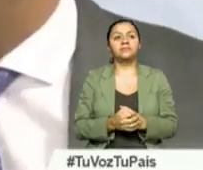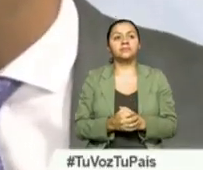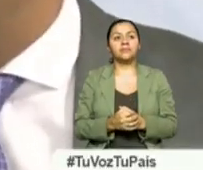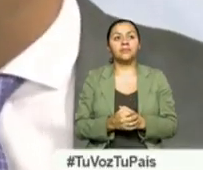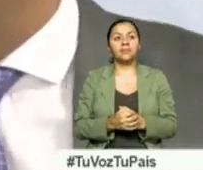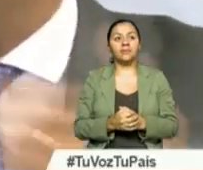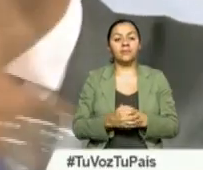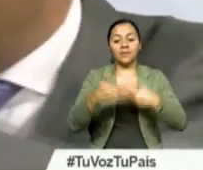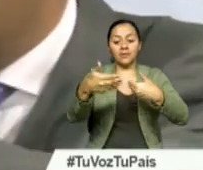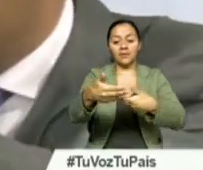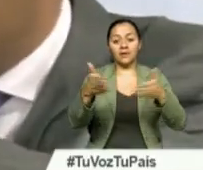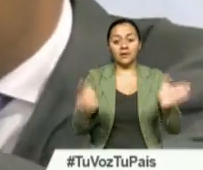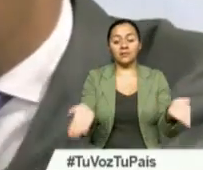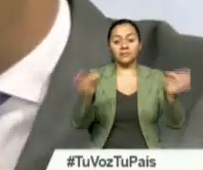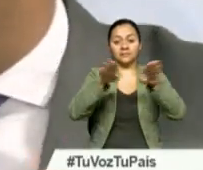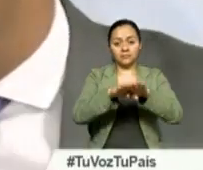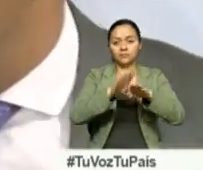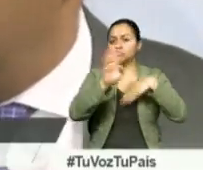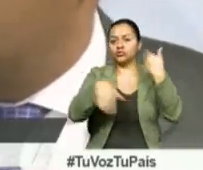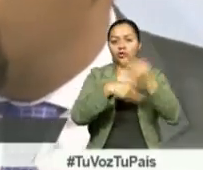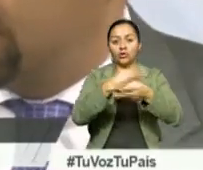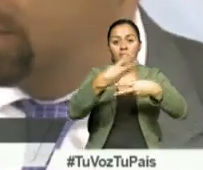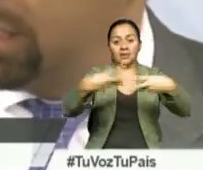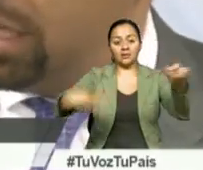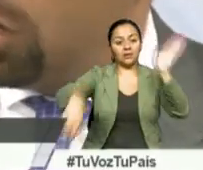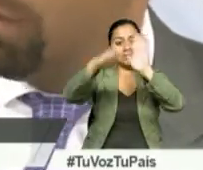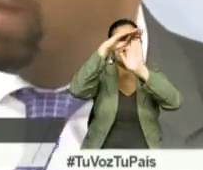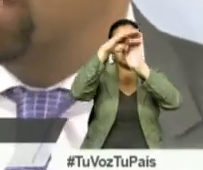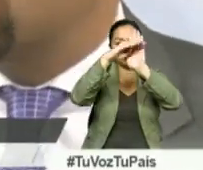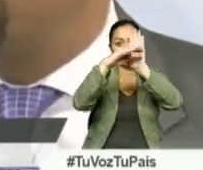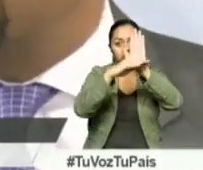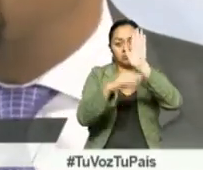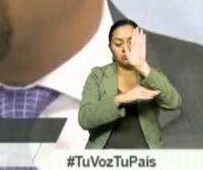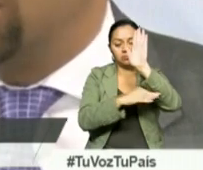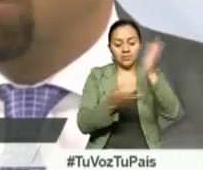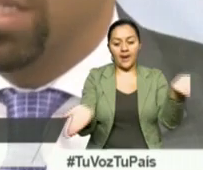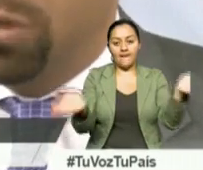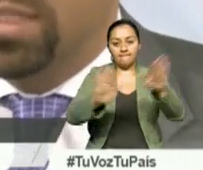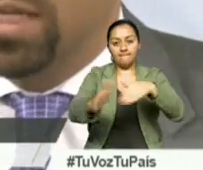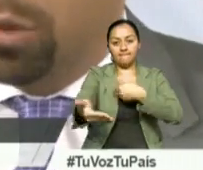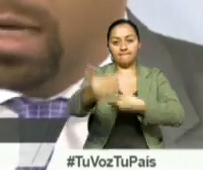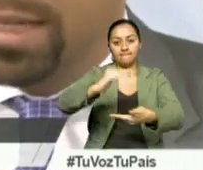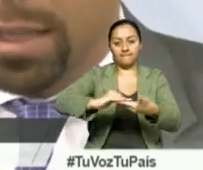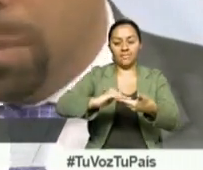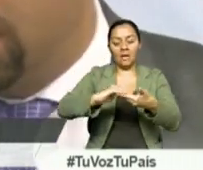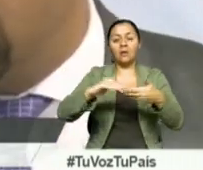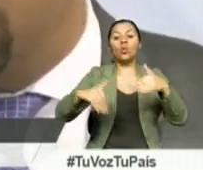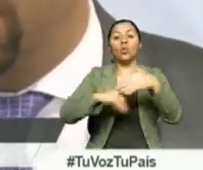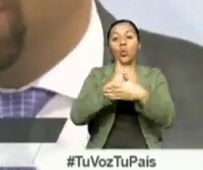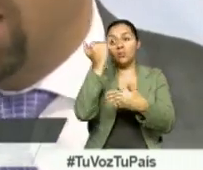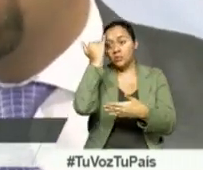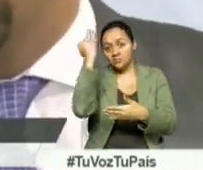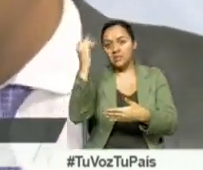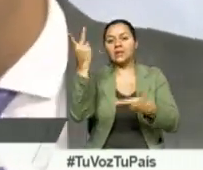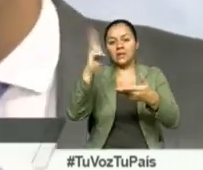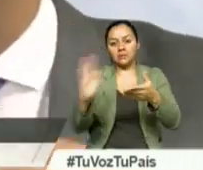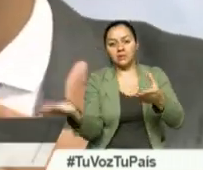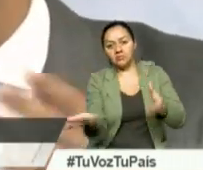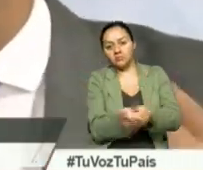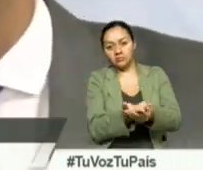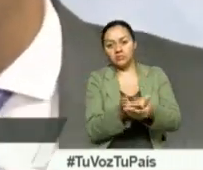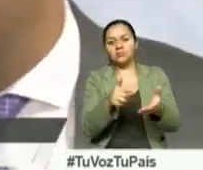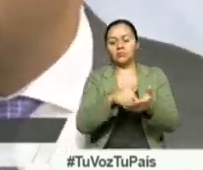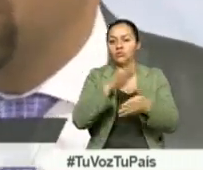el kit electoral, cada uno de los materiales que ustedes pueden ver acá y que obviamente son parte de las innovaciones electorales que también tenía planificado y